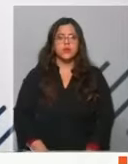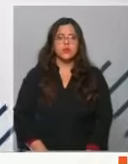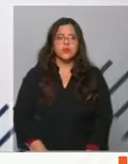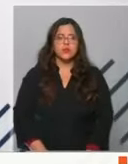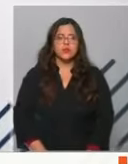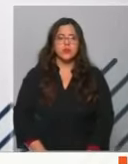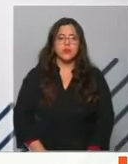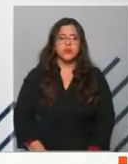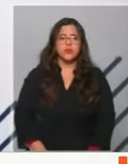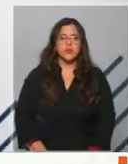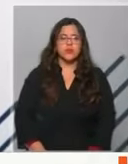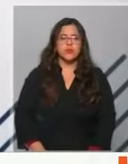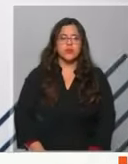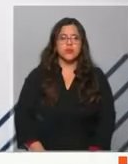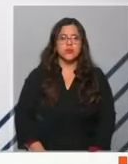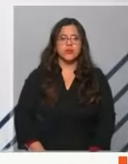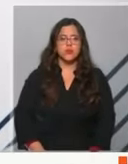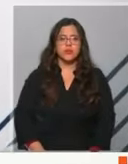Sí.